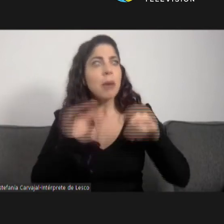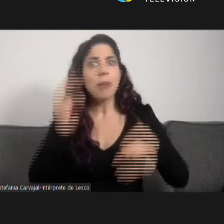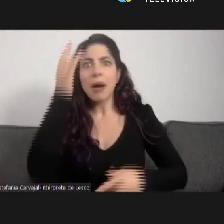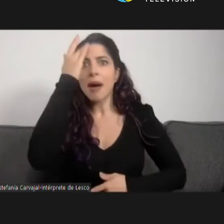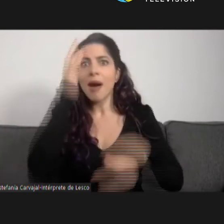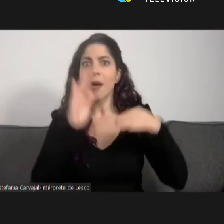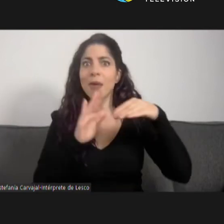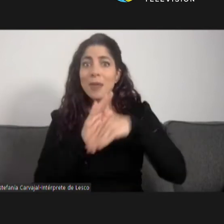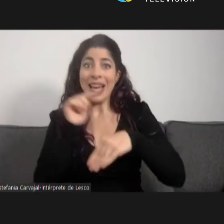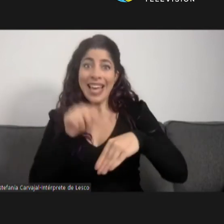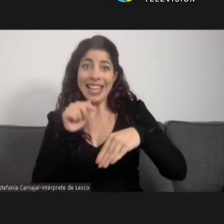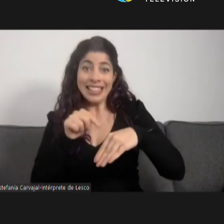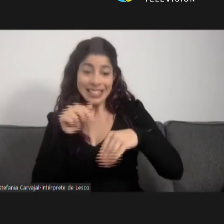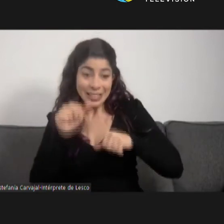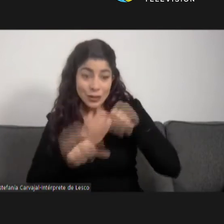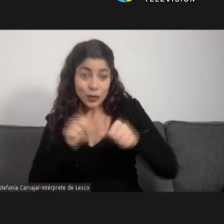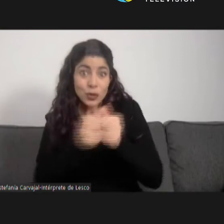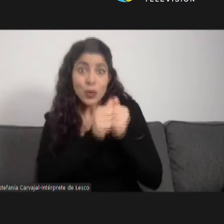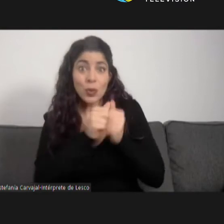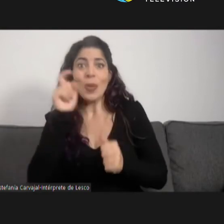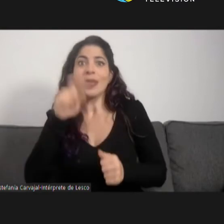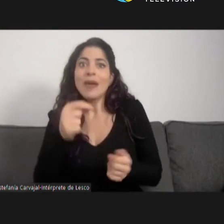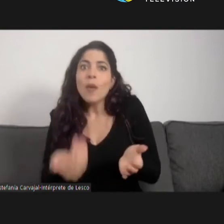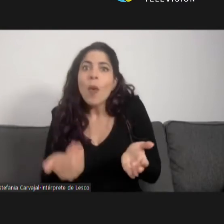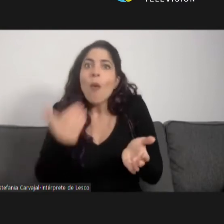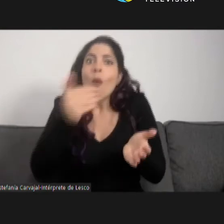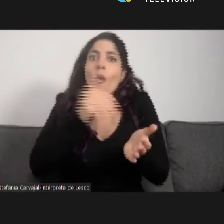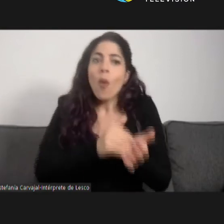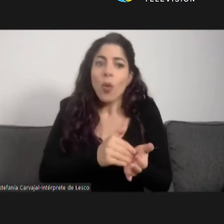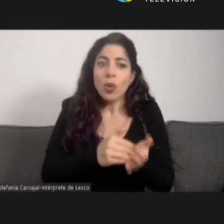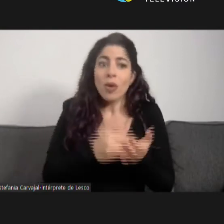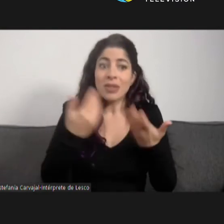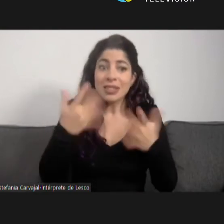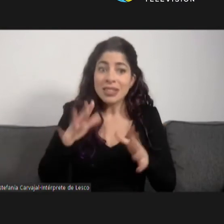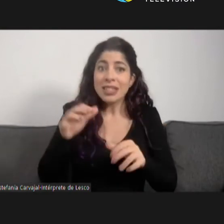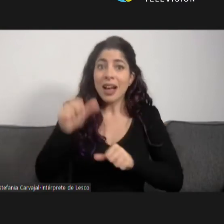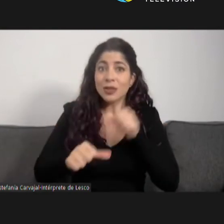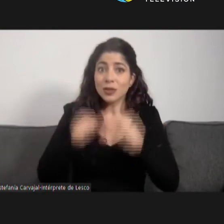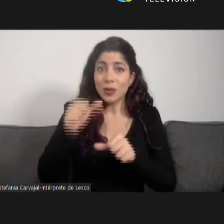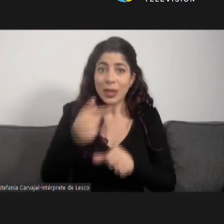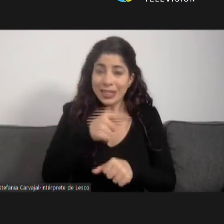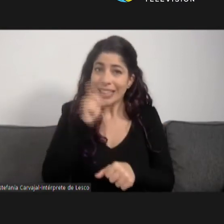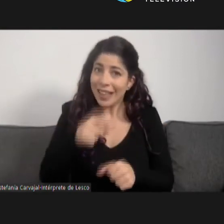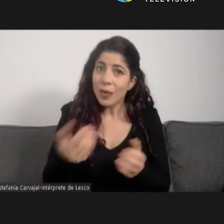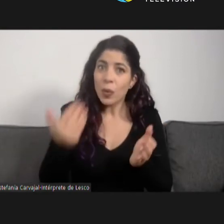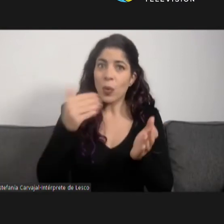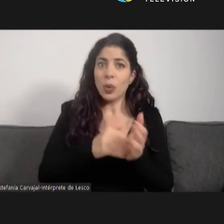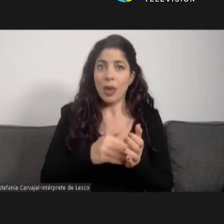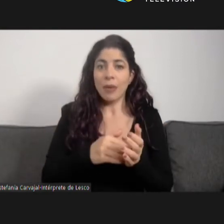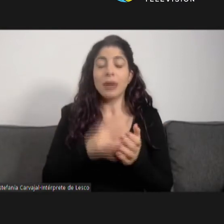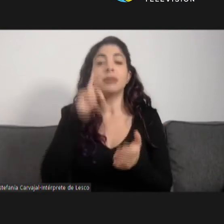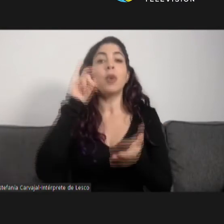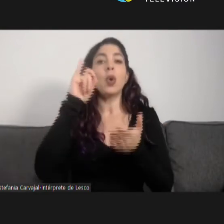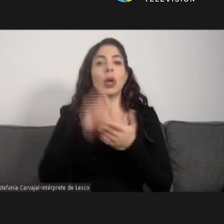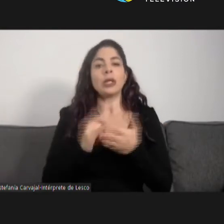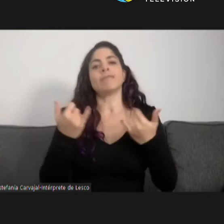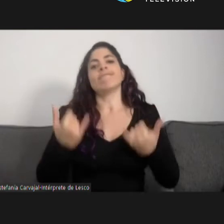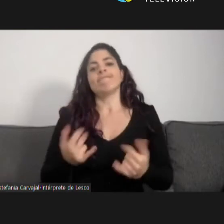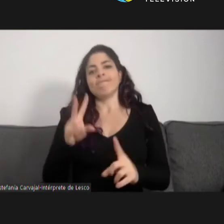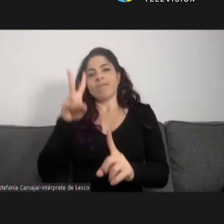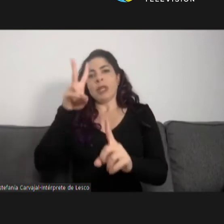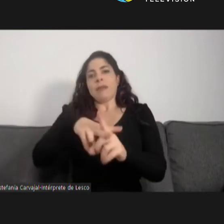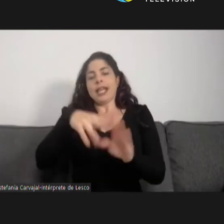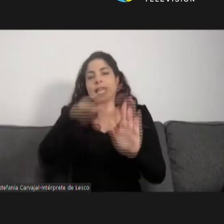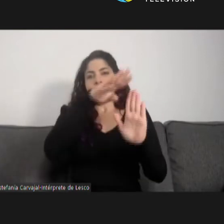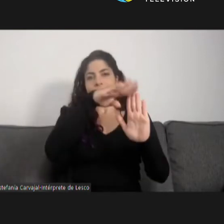que retomar ese esfuerzo conjunto que hicimos y por eso justamente es que se están tomando las medidas en